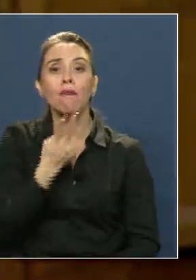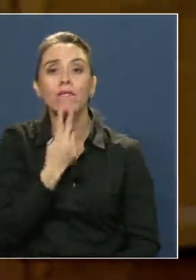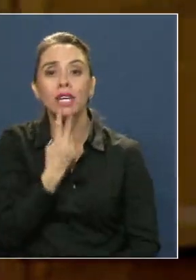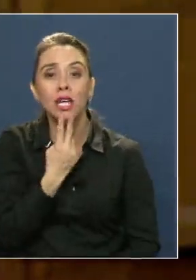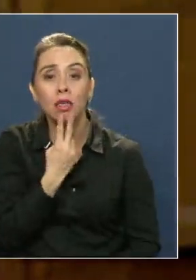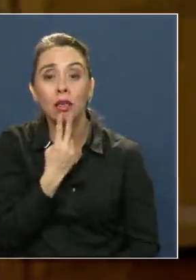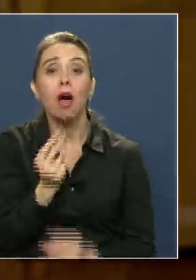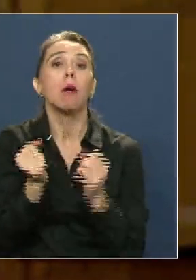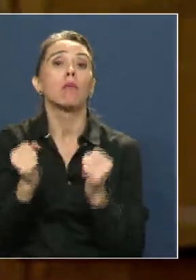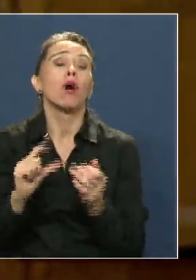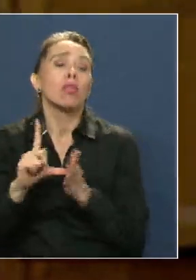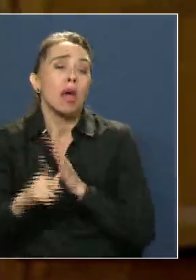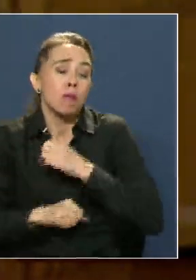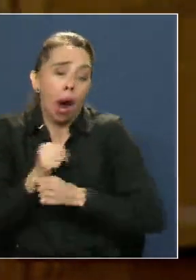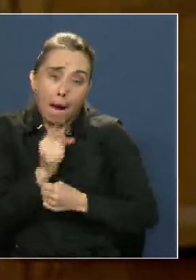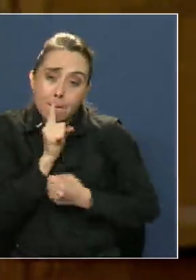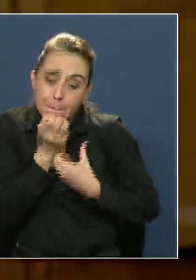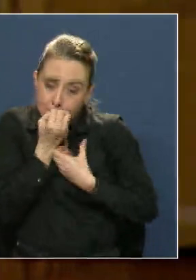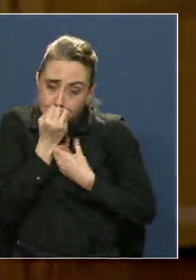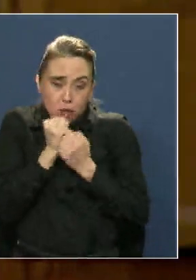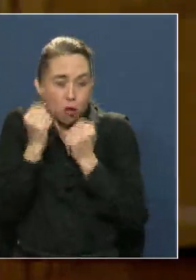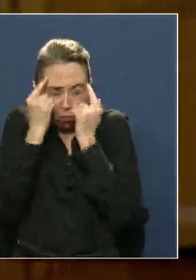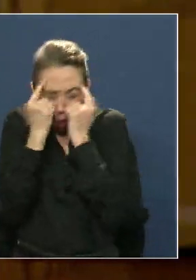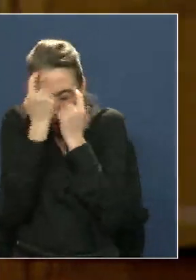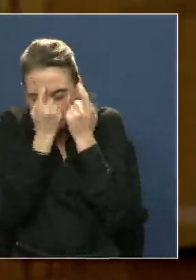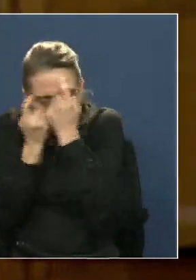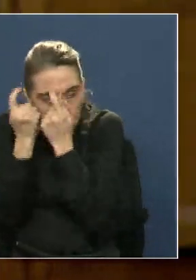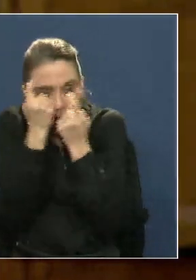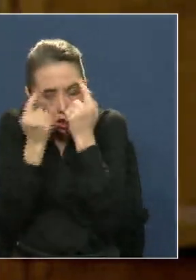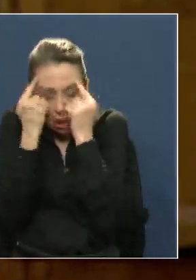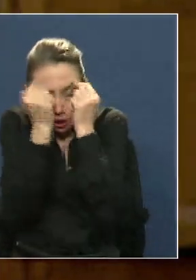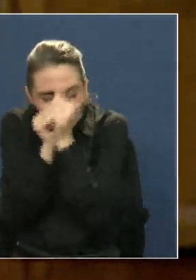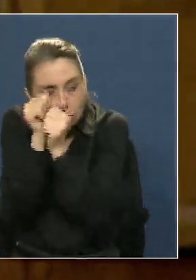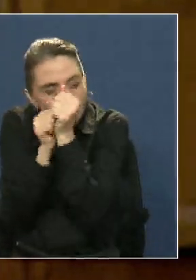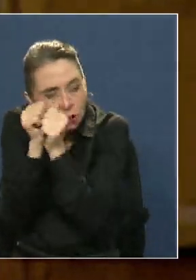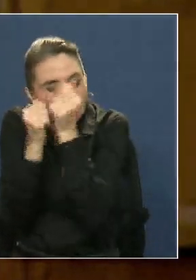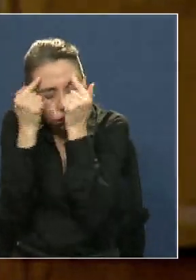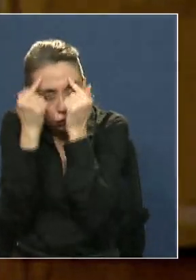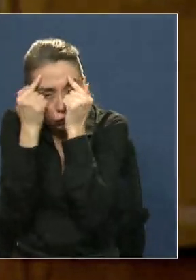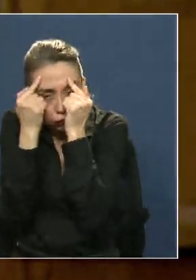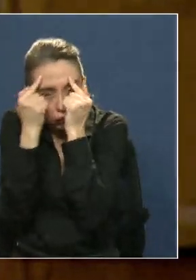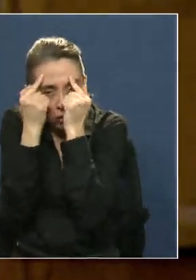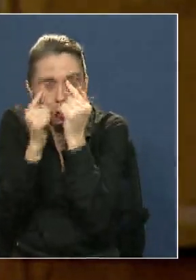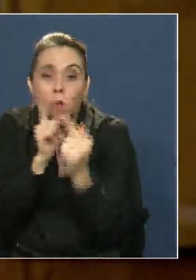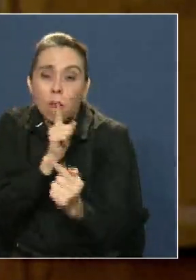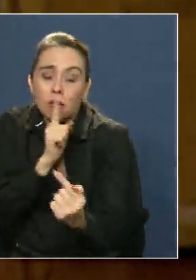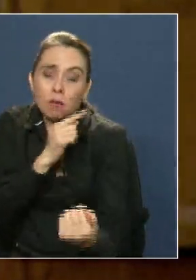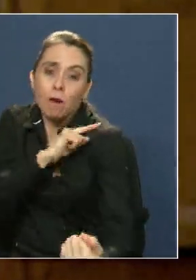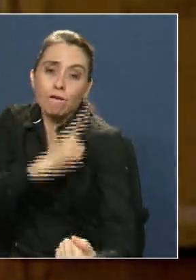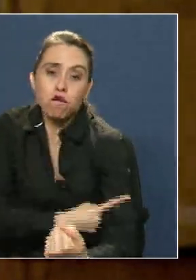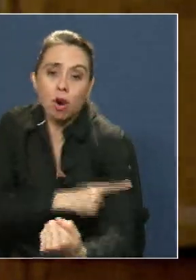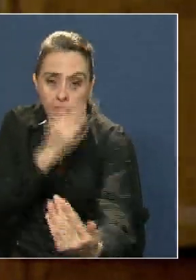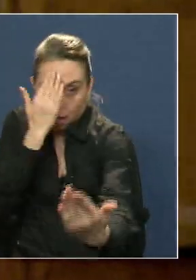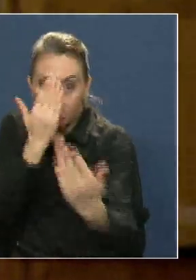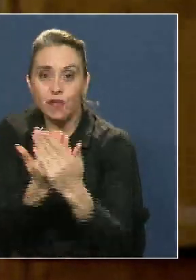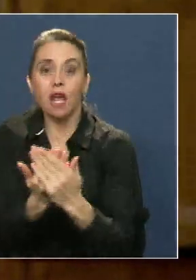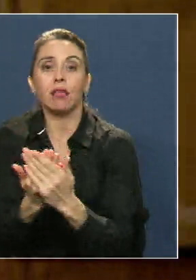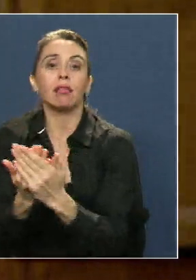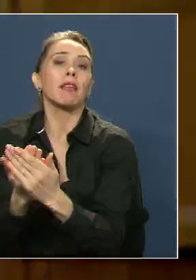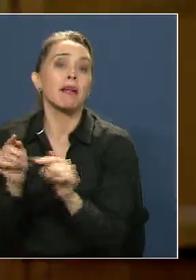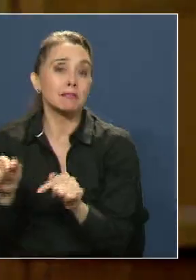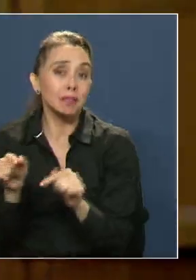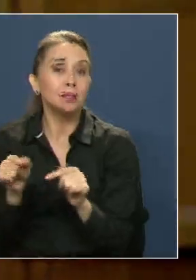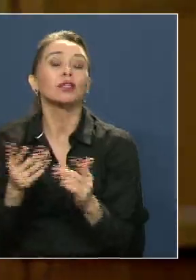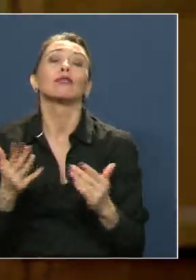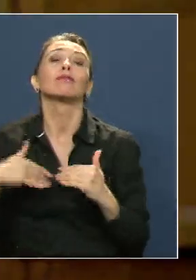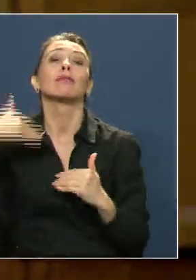también puede que demore años en digerir y enfrentar con fuerza su tragedia. Pero bueno, eso será materia de otro proyecto